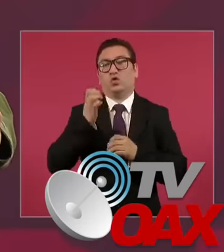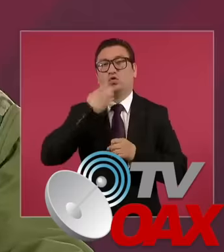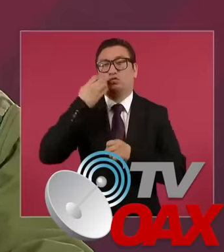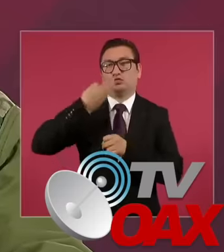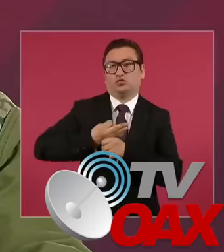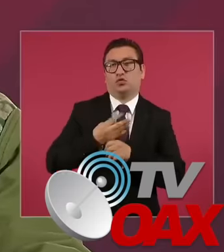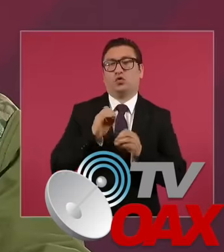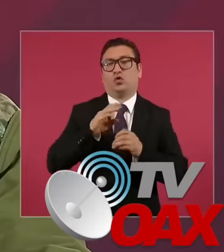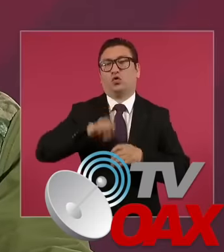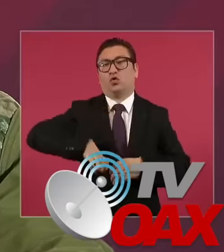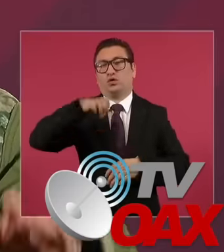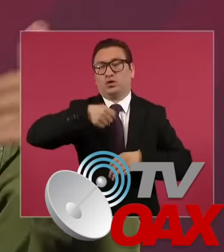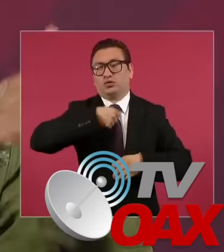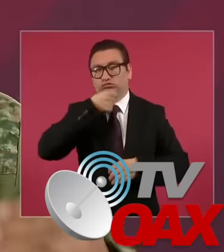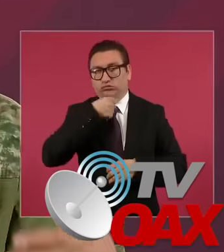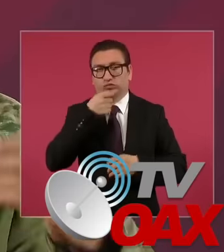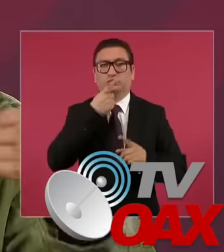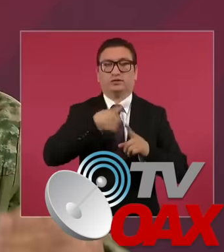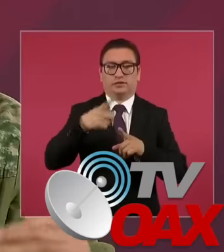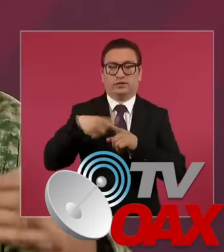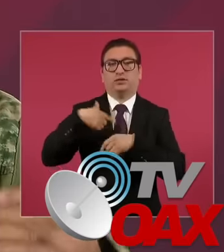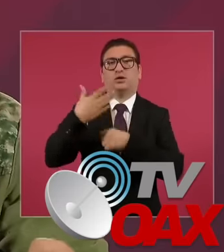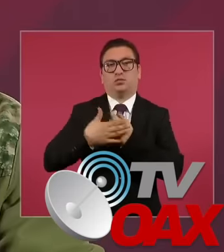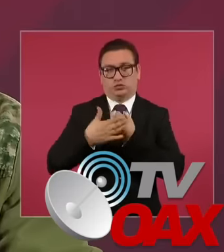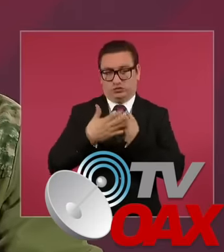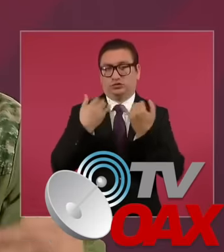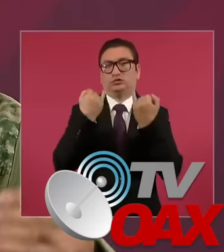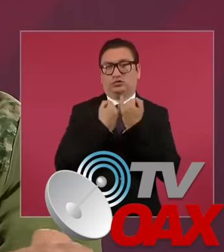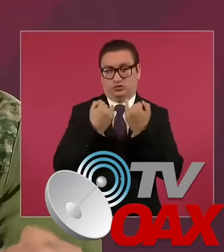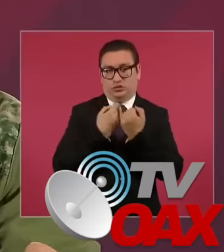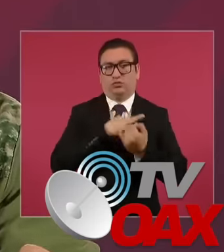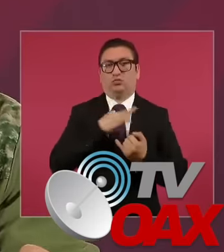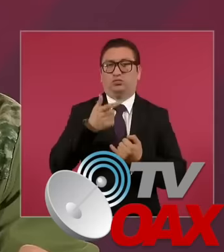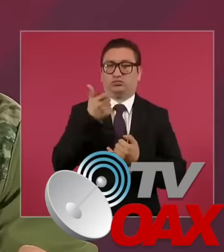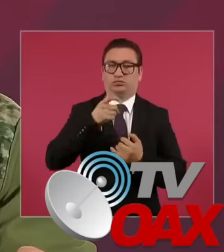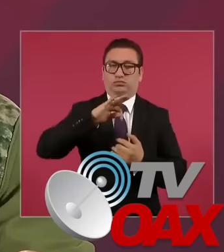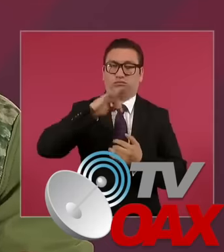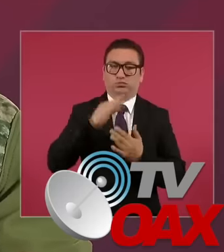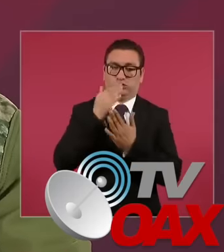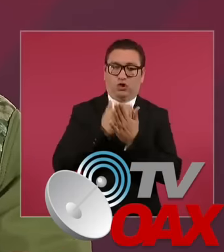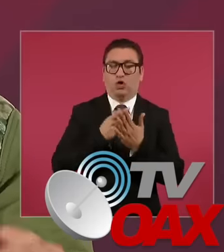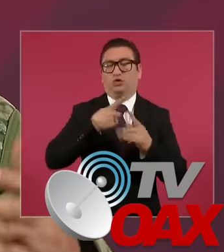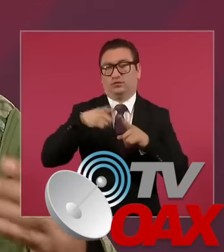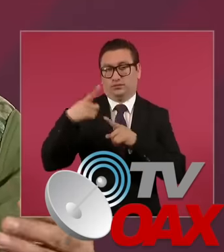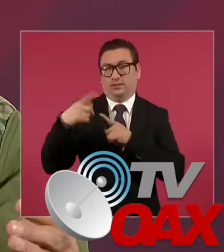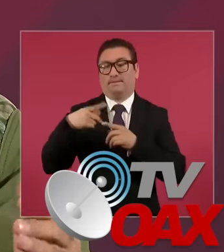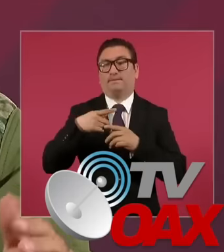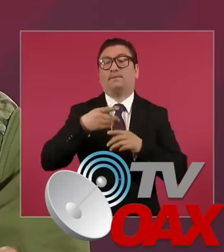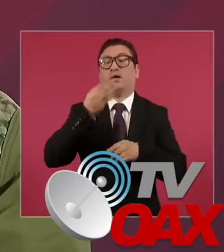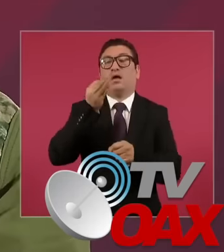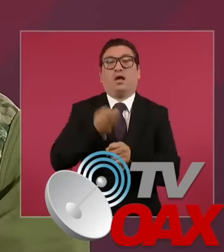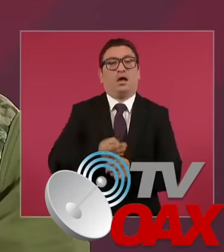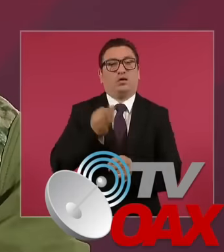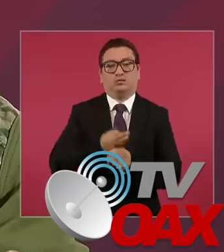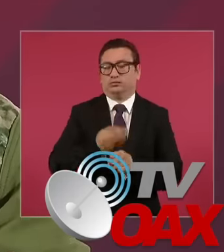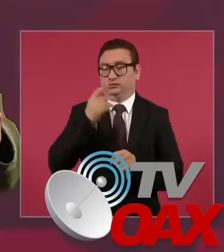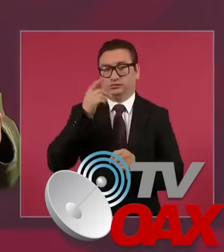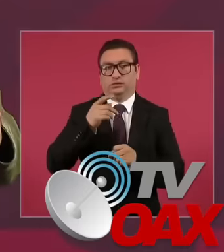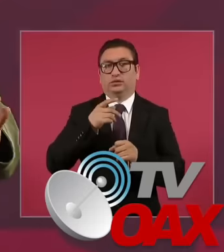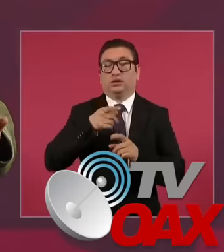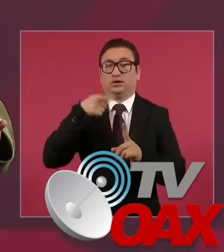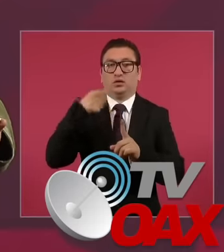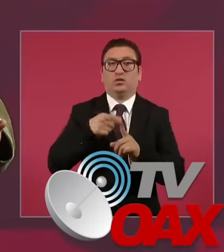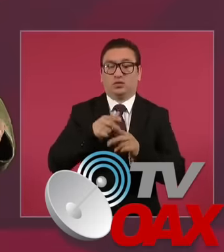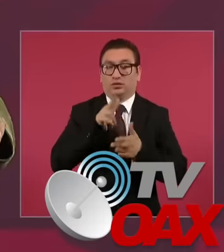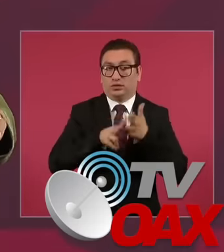estudiantes o adultos mayores que en su momento tendrán precios diferenciados. Pero ahorita la dificultad no es de Tren